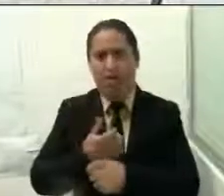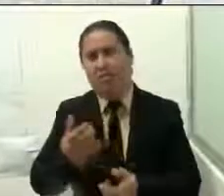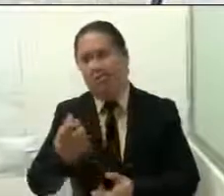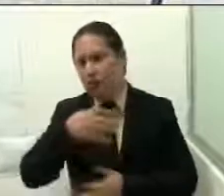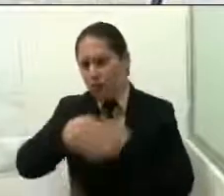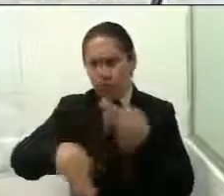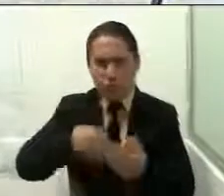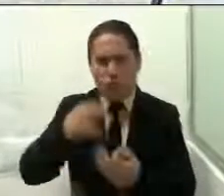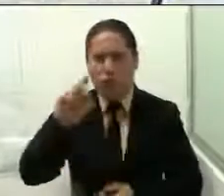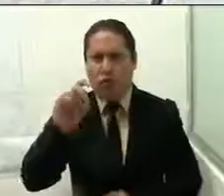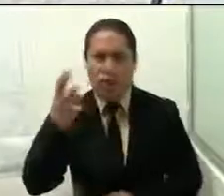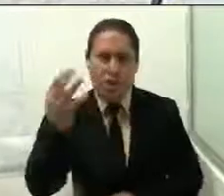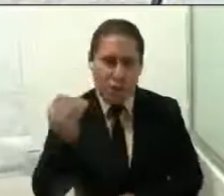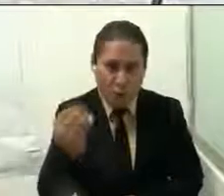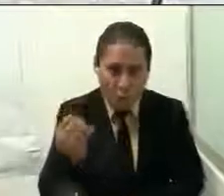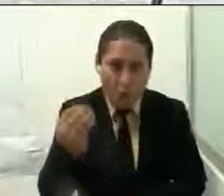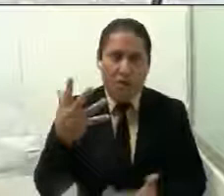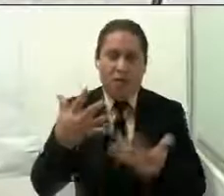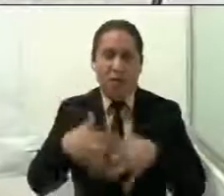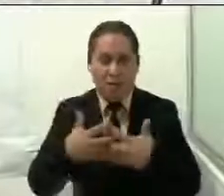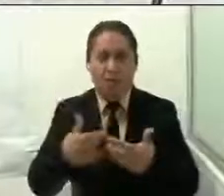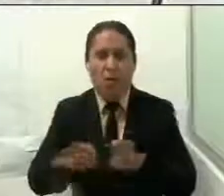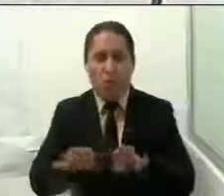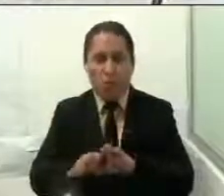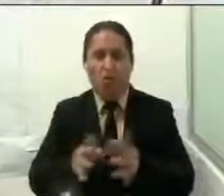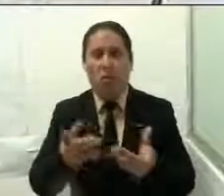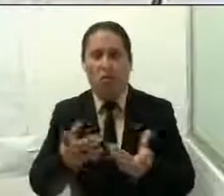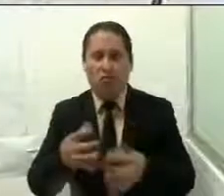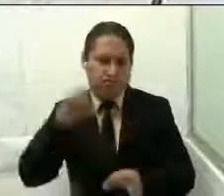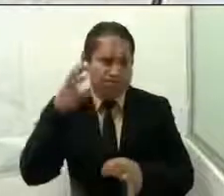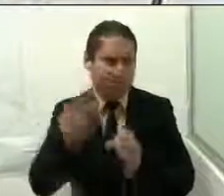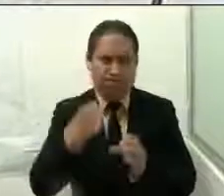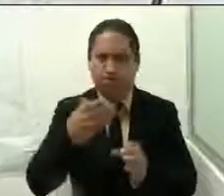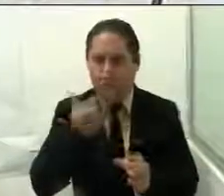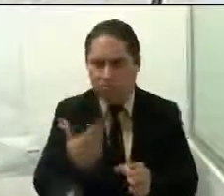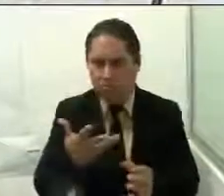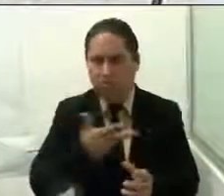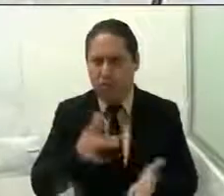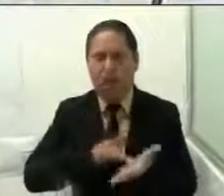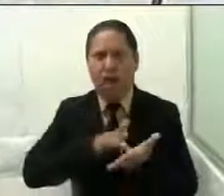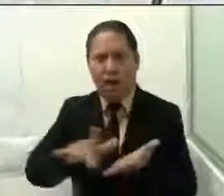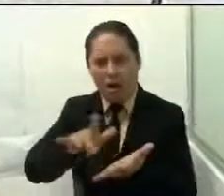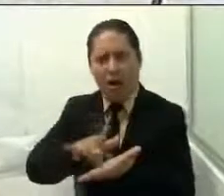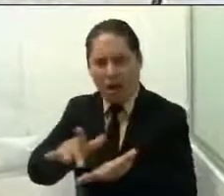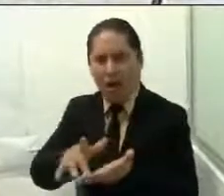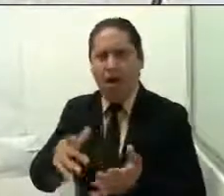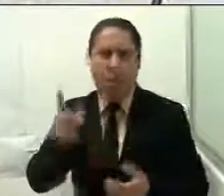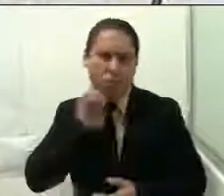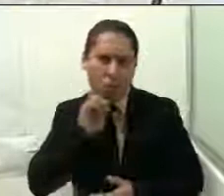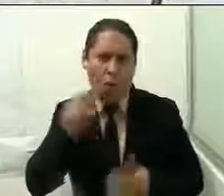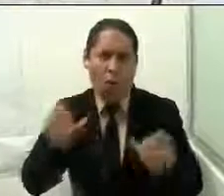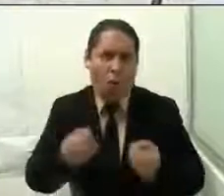39 agencias de desarrollo rural acreditadas apoyando a mujeres y jóvenes de